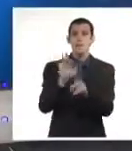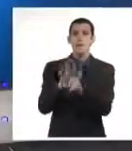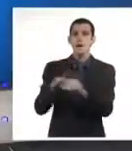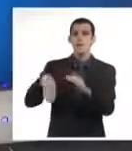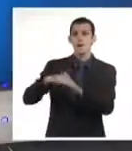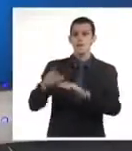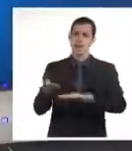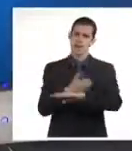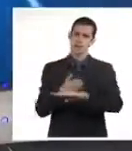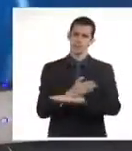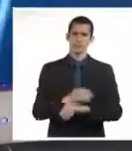hernández luján